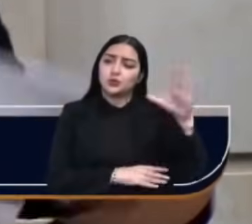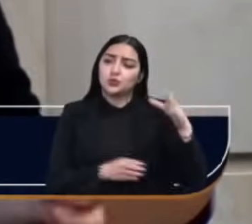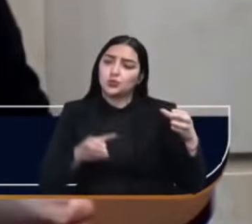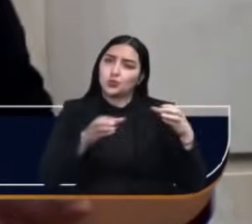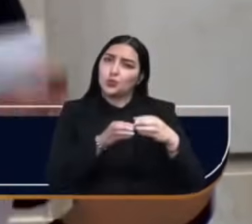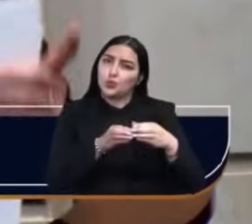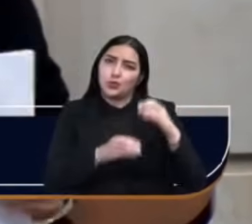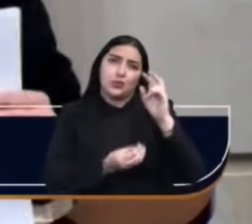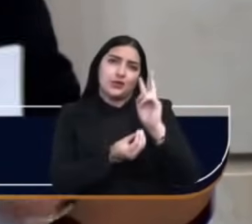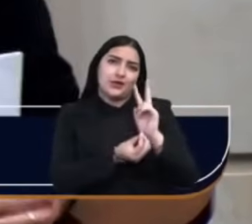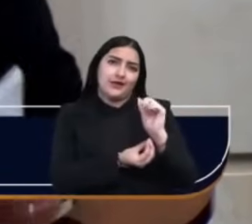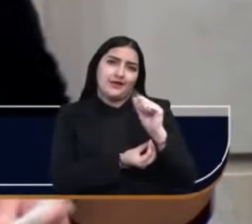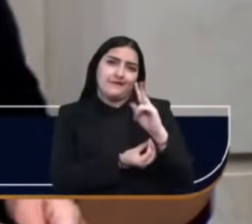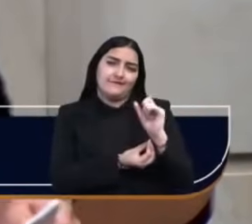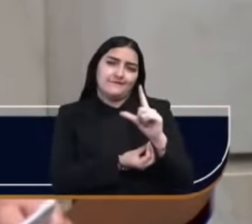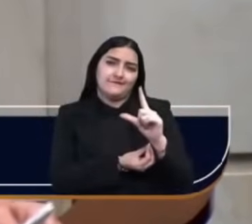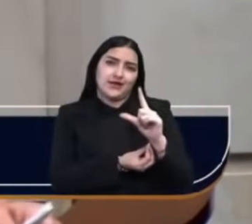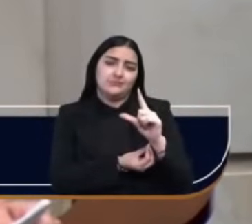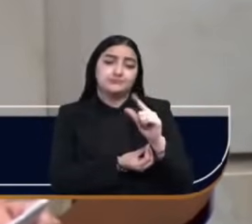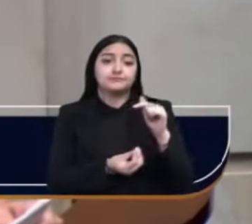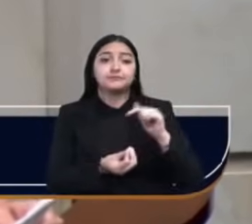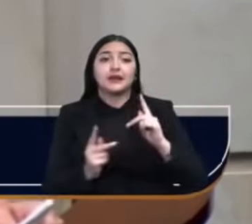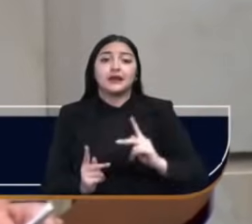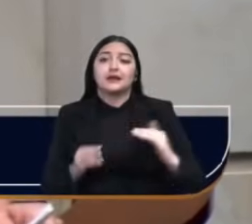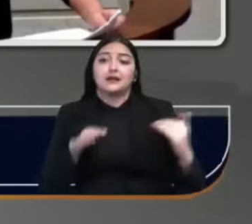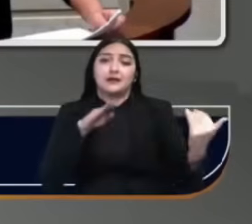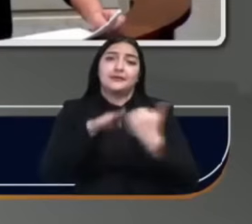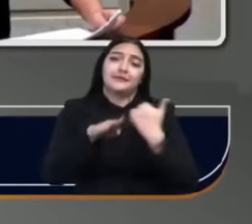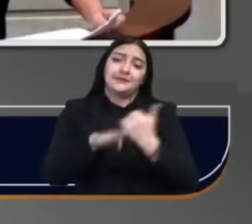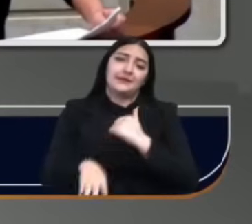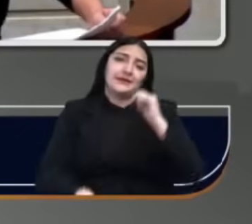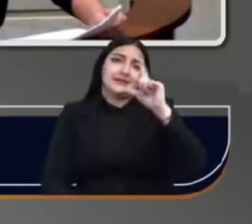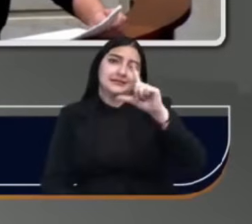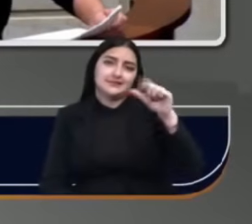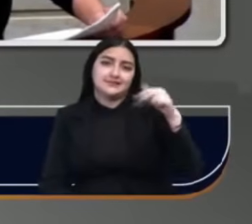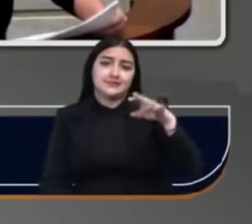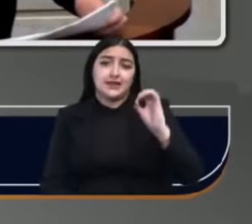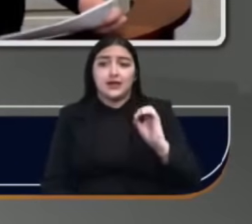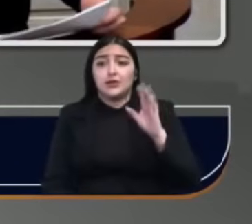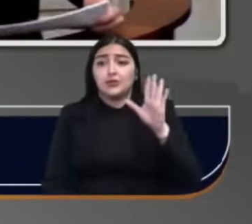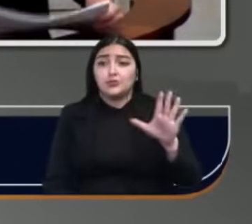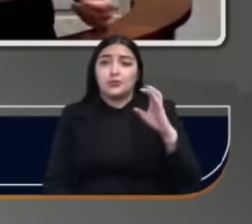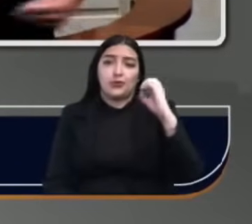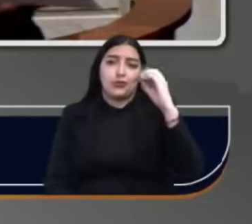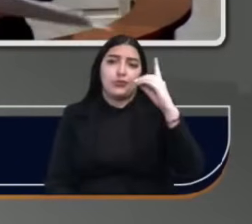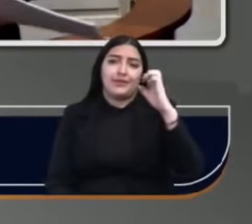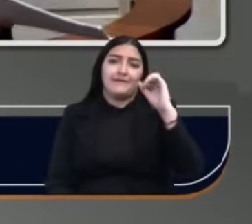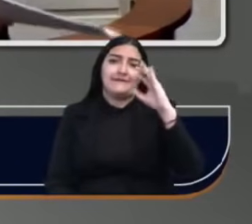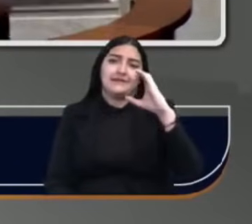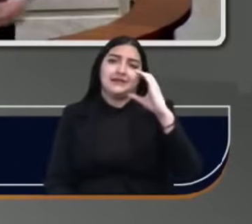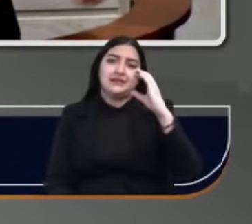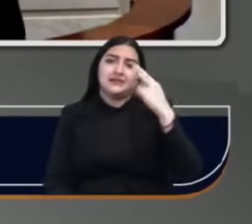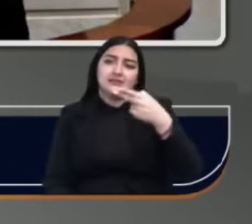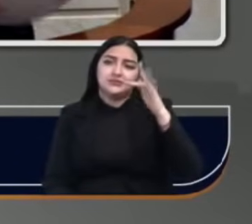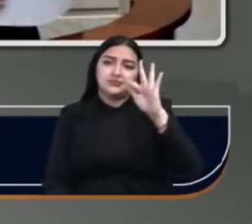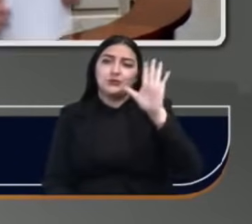Grupo Aval. Y es la vía al llano, un Odebrecht a la colombiana. Eso es lo que